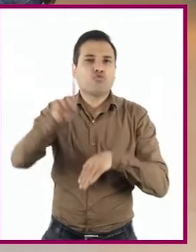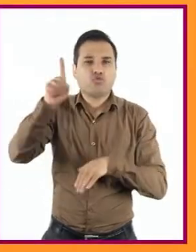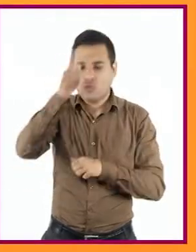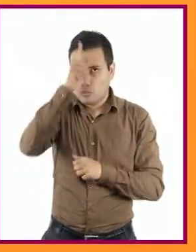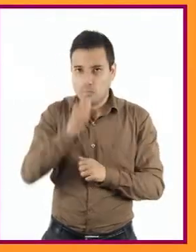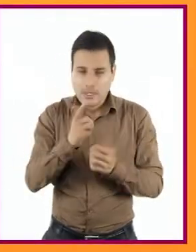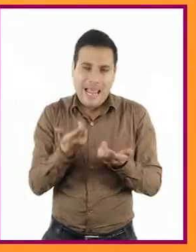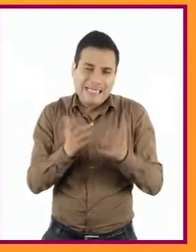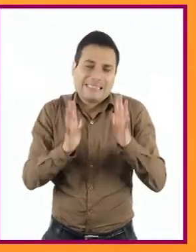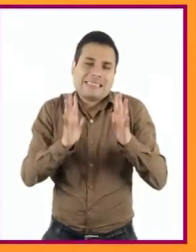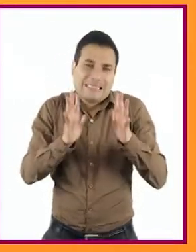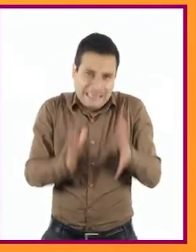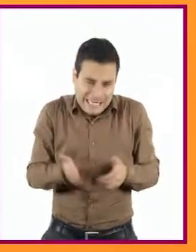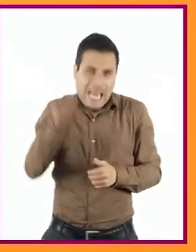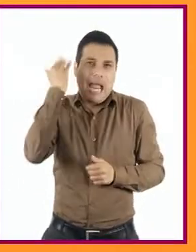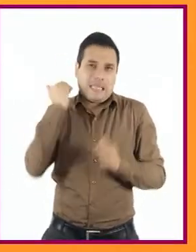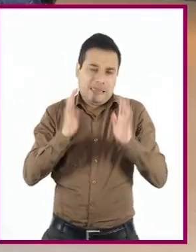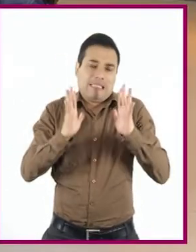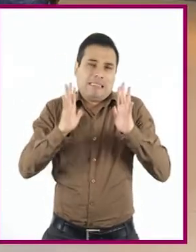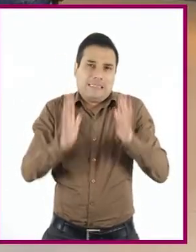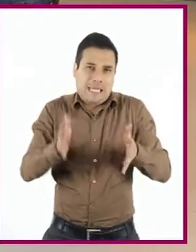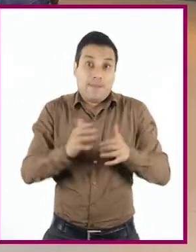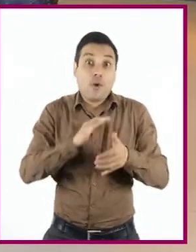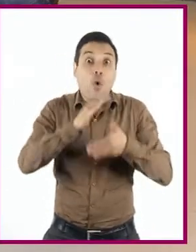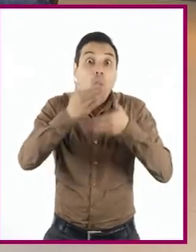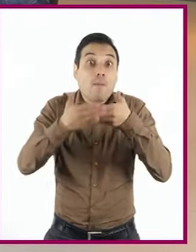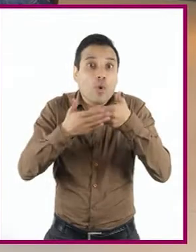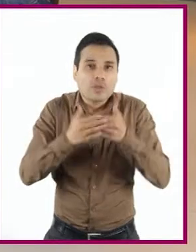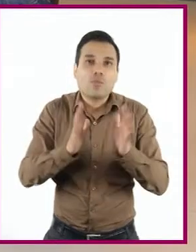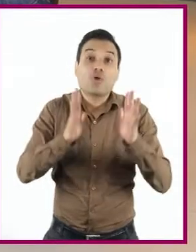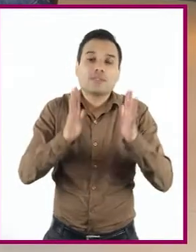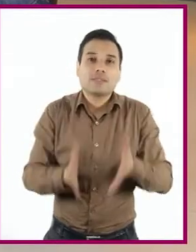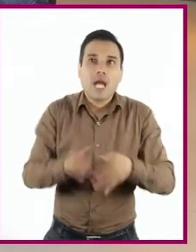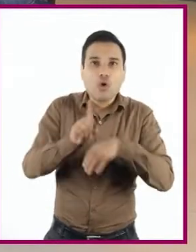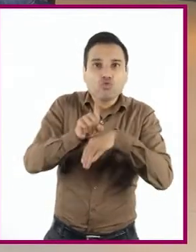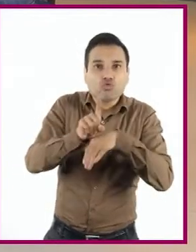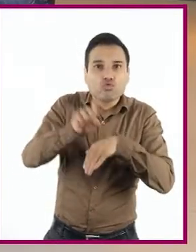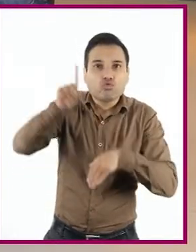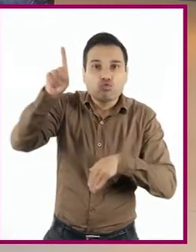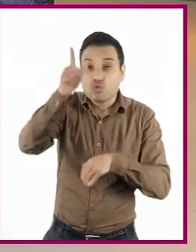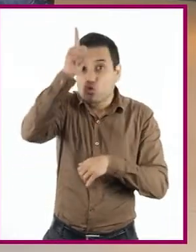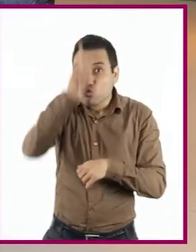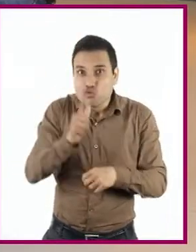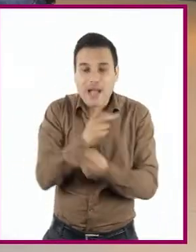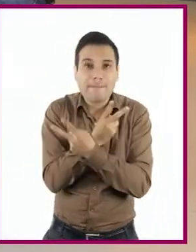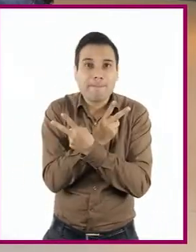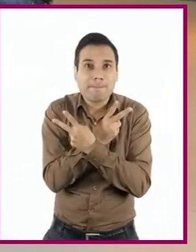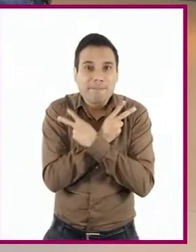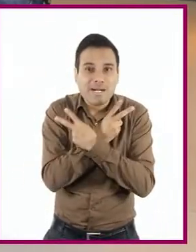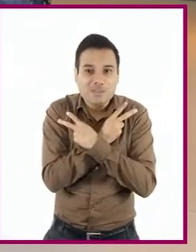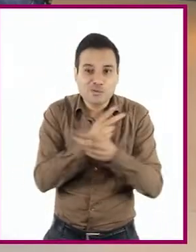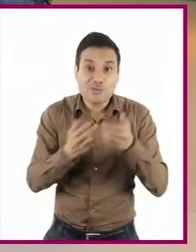que ya llegó a la luna, pero más bien irse de tour a la luna, ¿no? Imagínate, viajes a la luna de